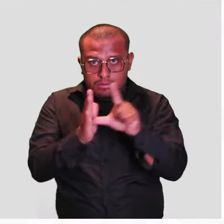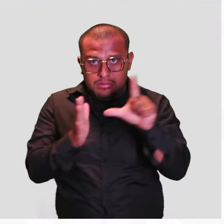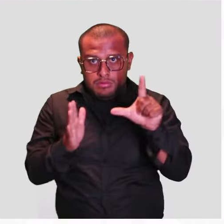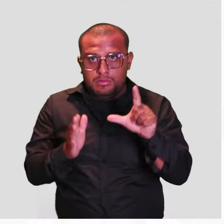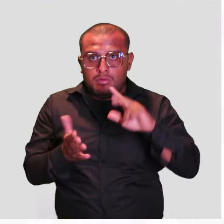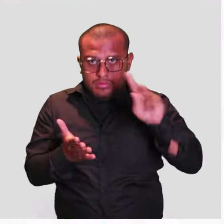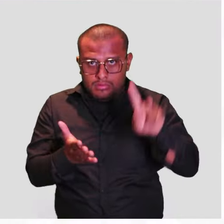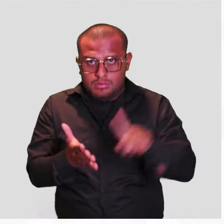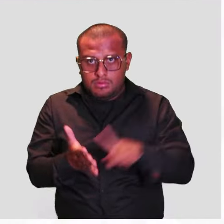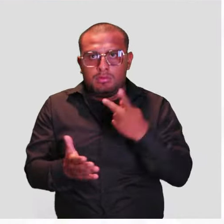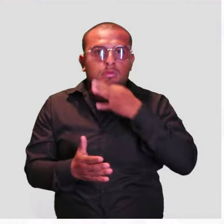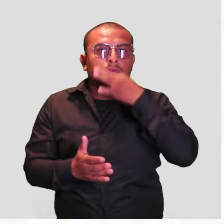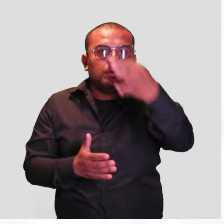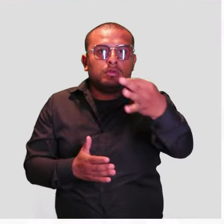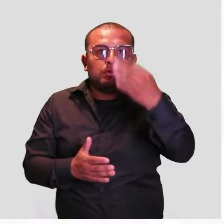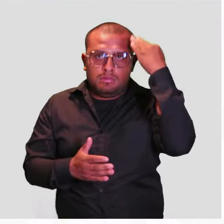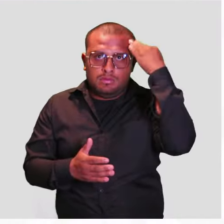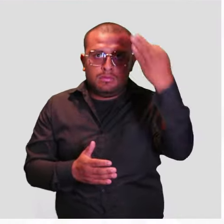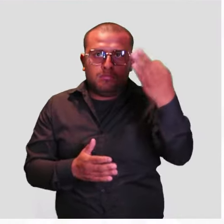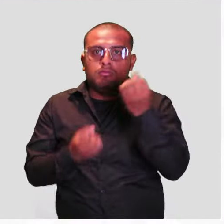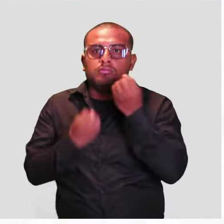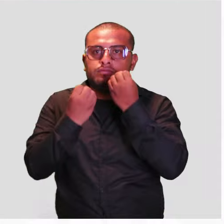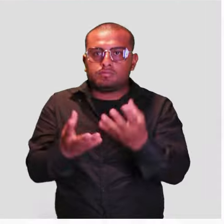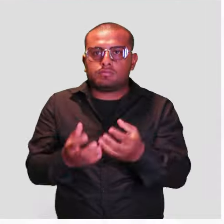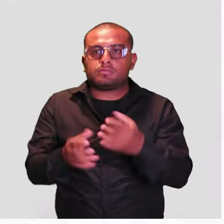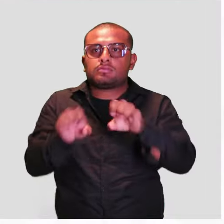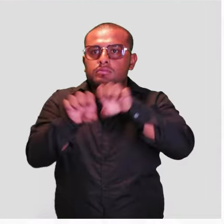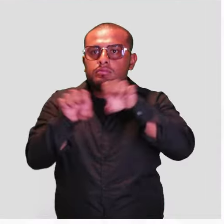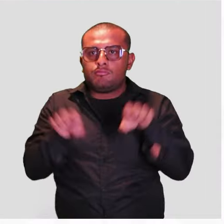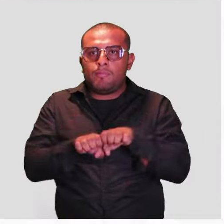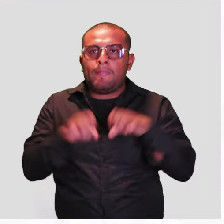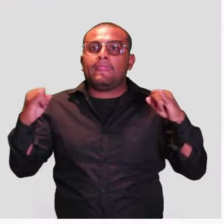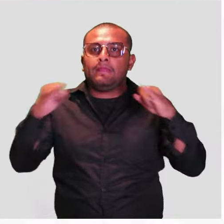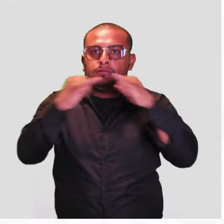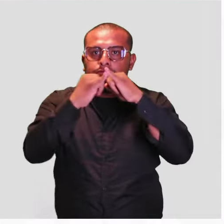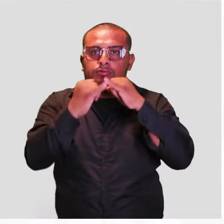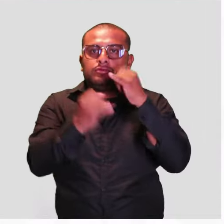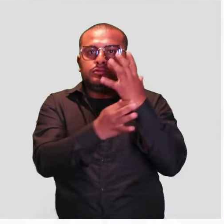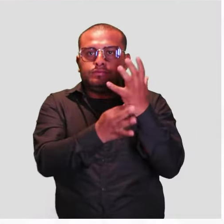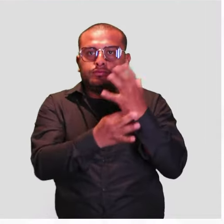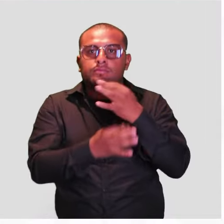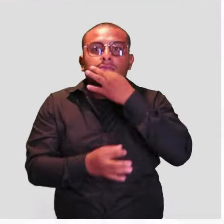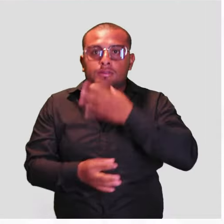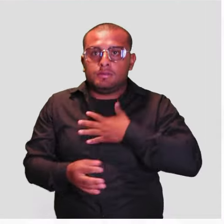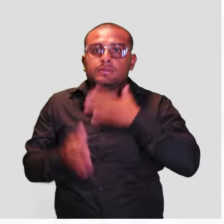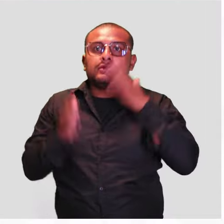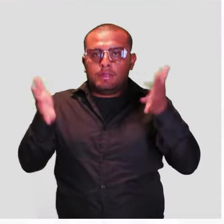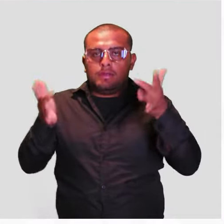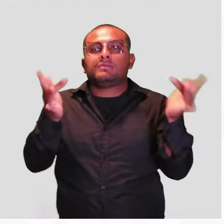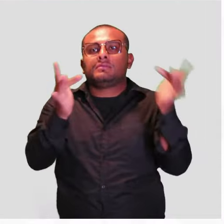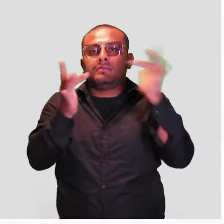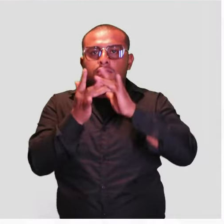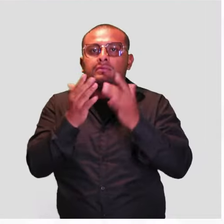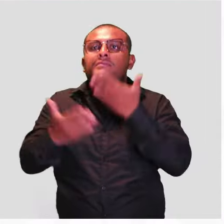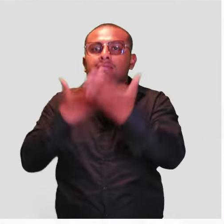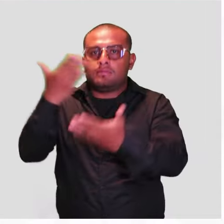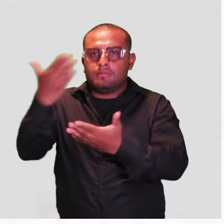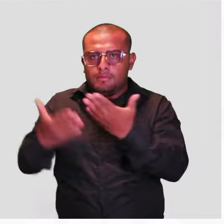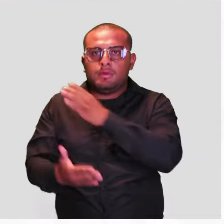su tiempo. Si el equipo técnico del instituto nos informa, me informan que ya se encuentran listos. Adelante, candidata. Tiene